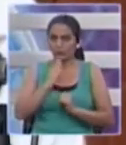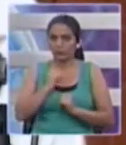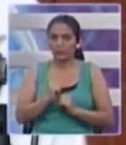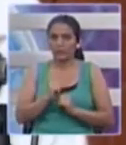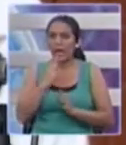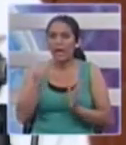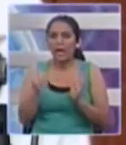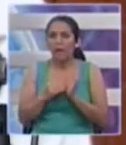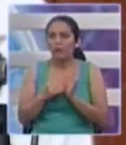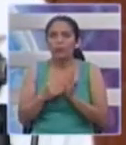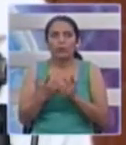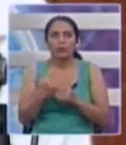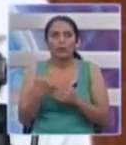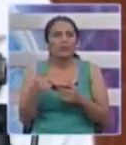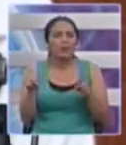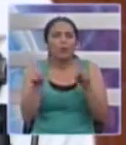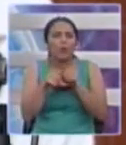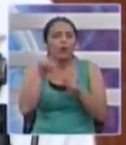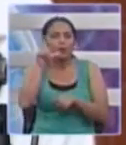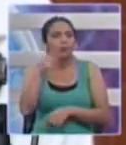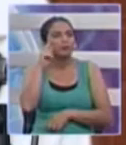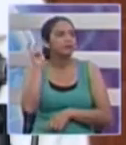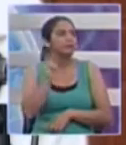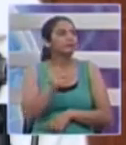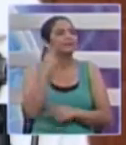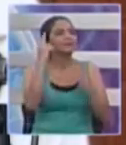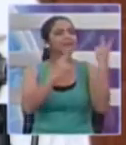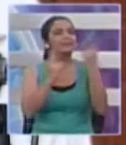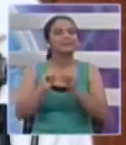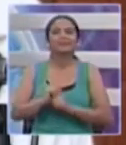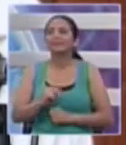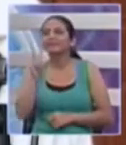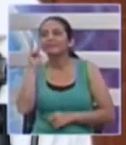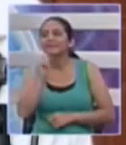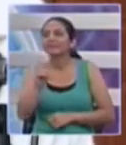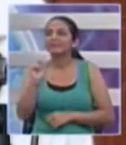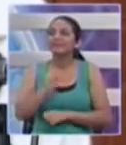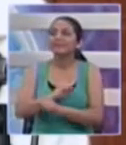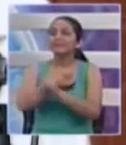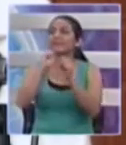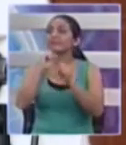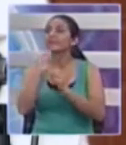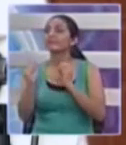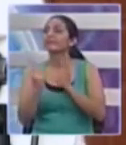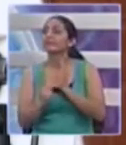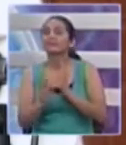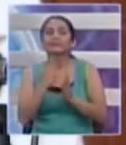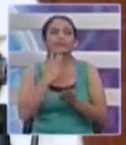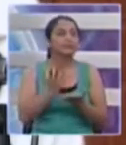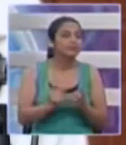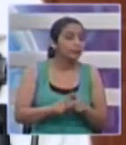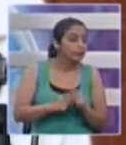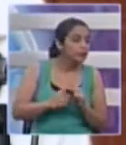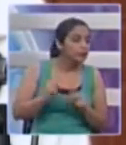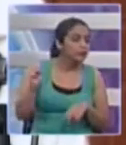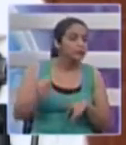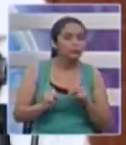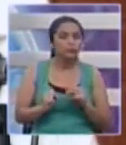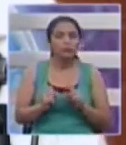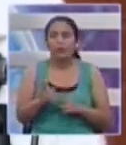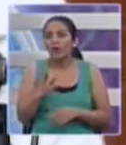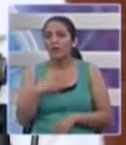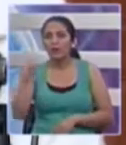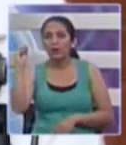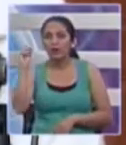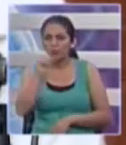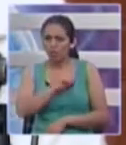electoral. No debe venir aquí a ver si le tocan una corneta a las 7 de la mañana para ver si empezó el proceso electoral y luego se van.